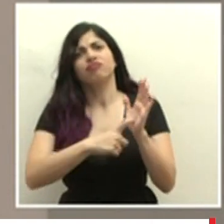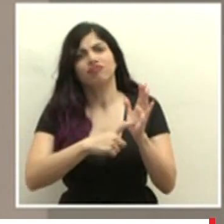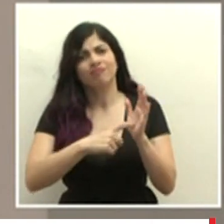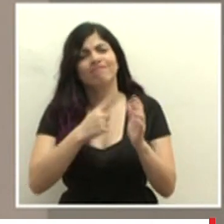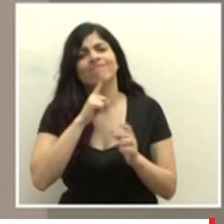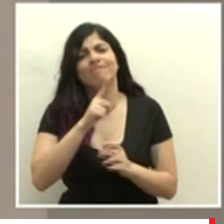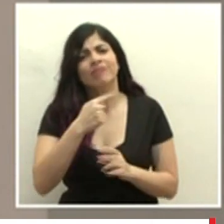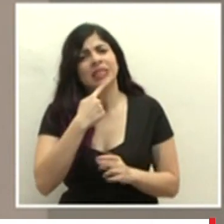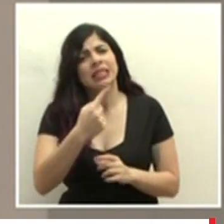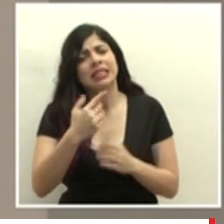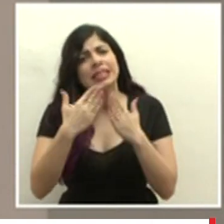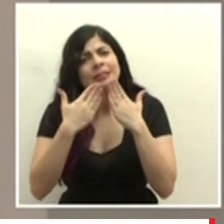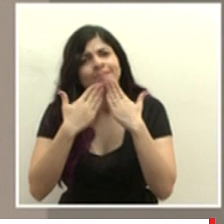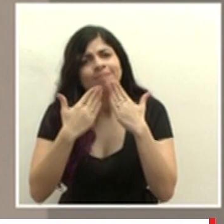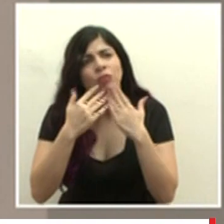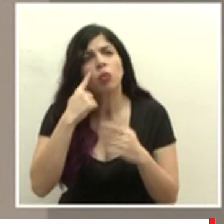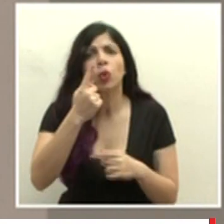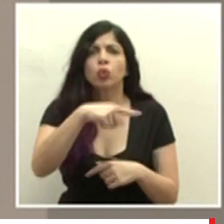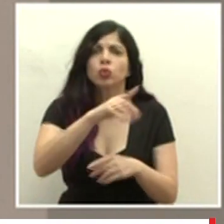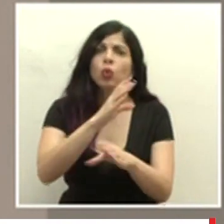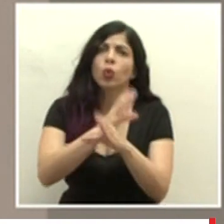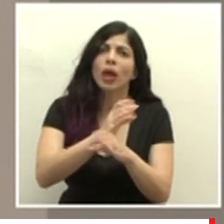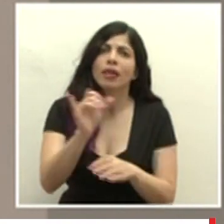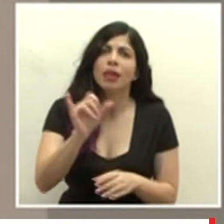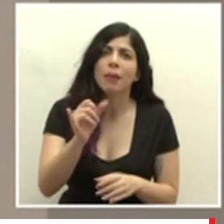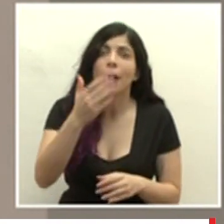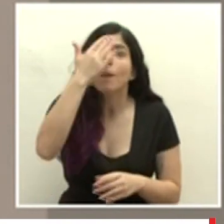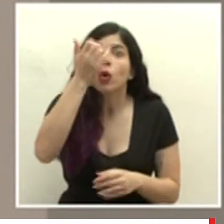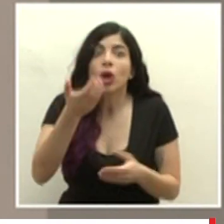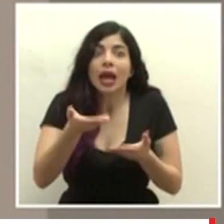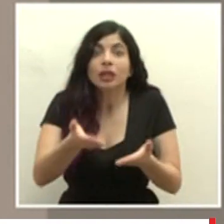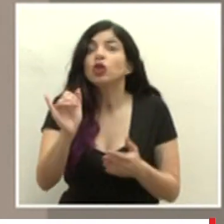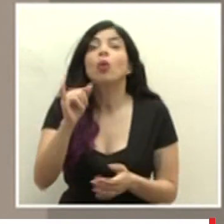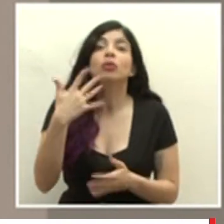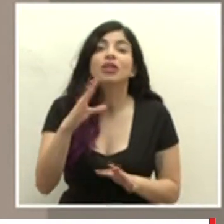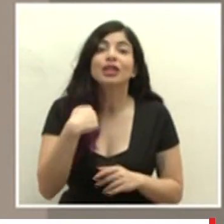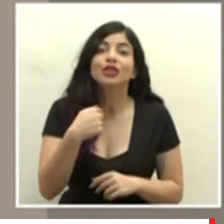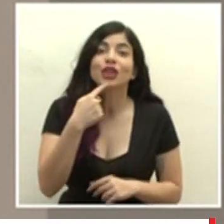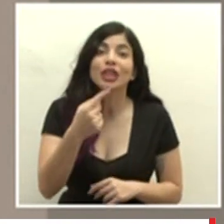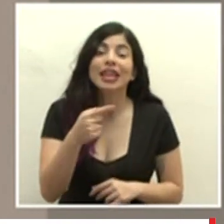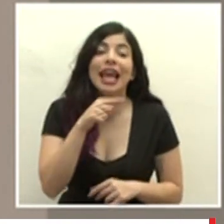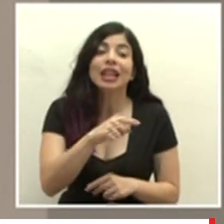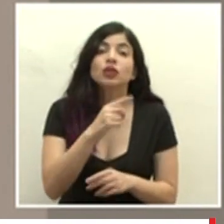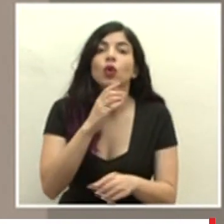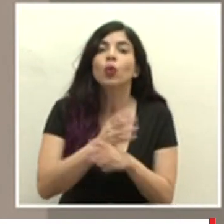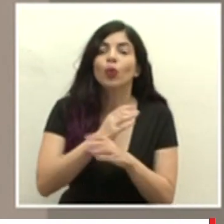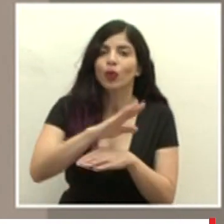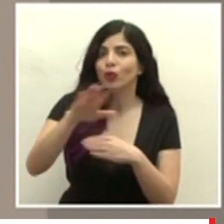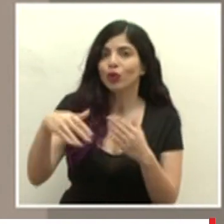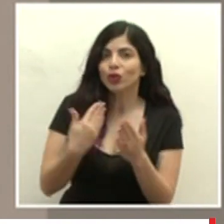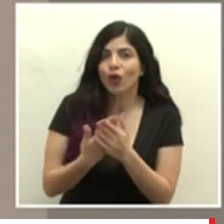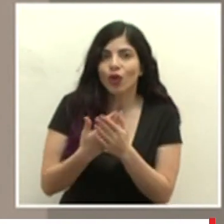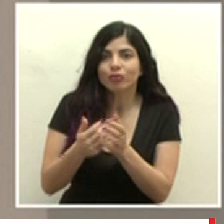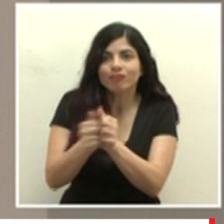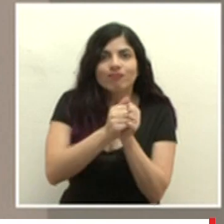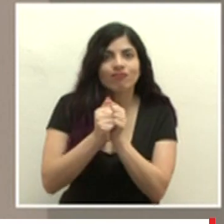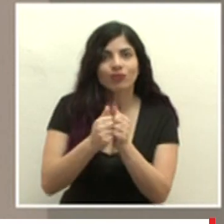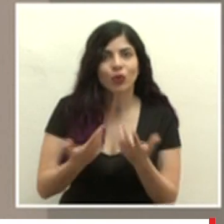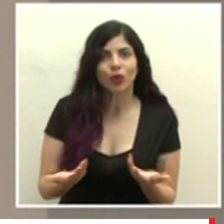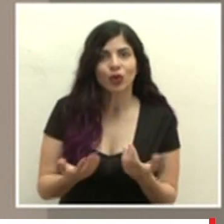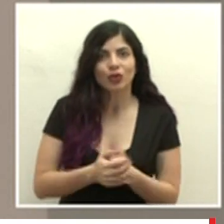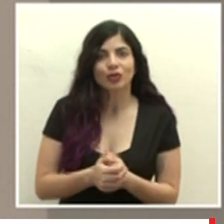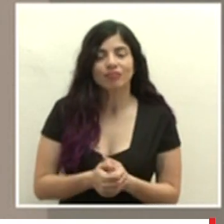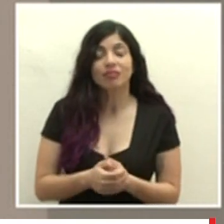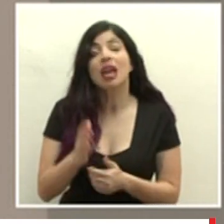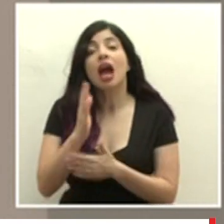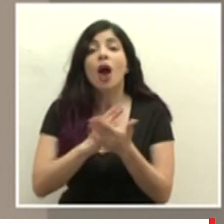gracias por cuidarse también ustedes mismos, porque esto al final, como yo decía, es cuidarnos todos y todas. Y a